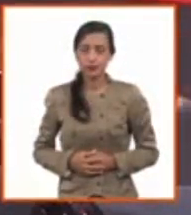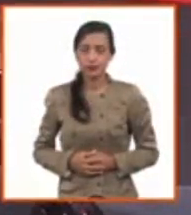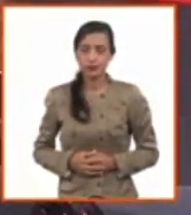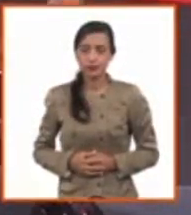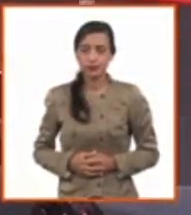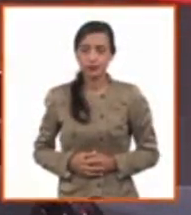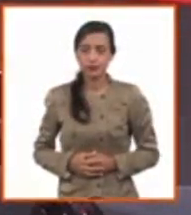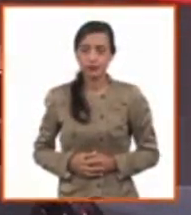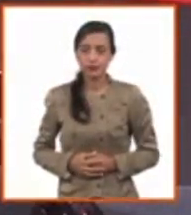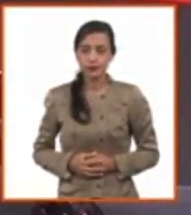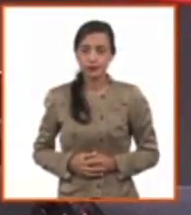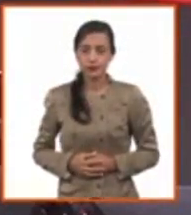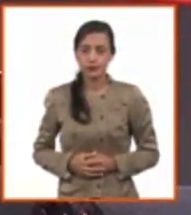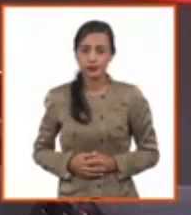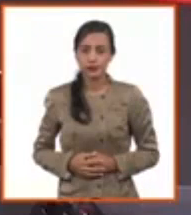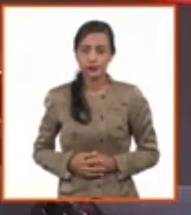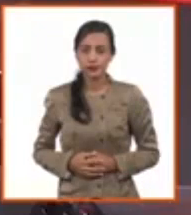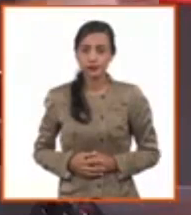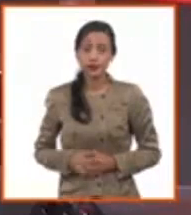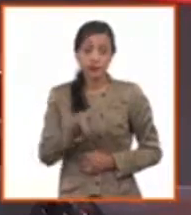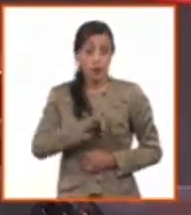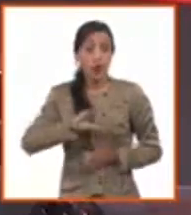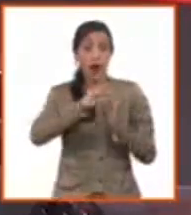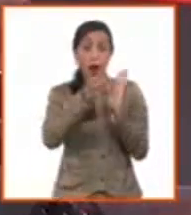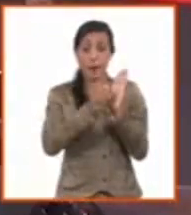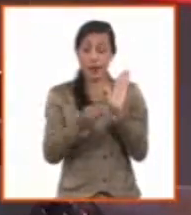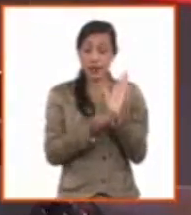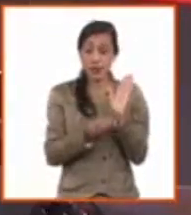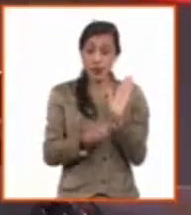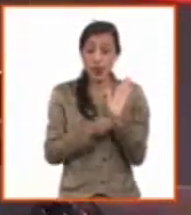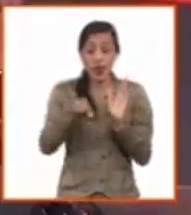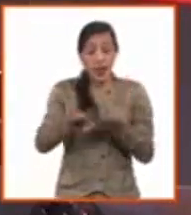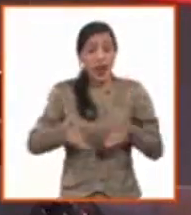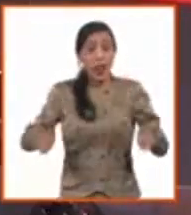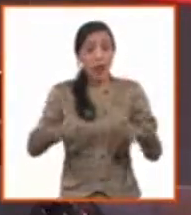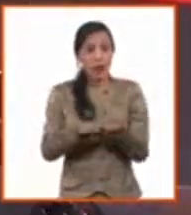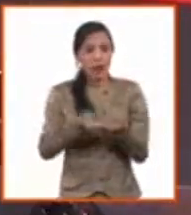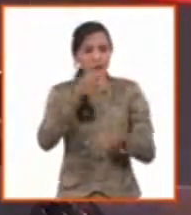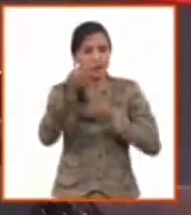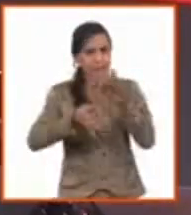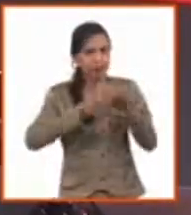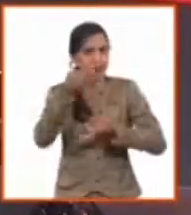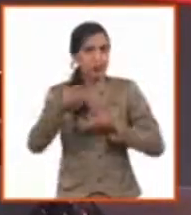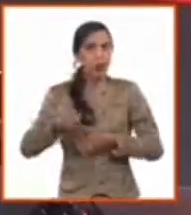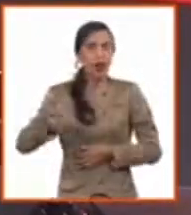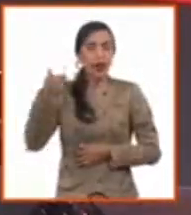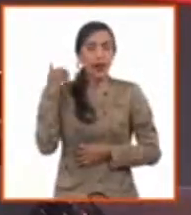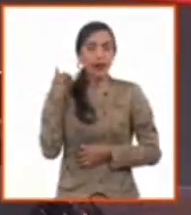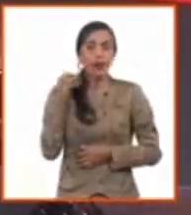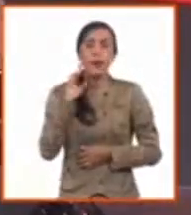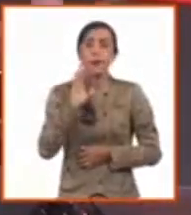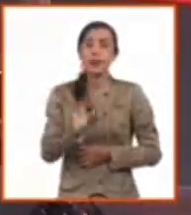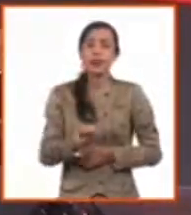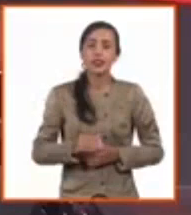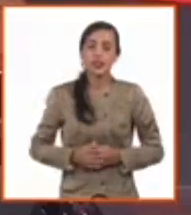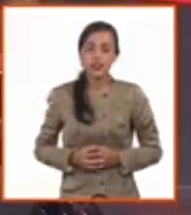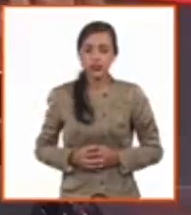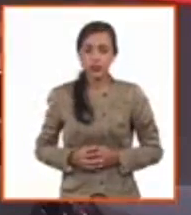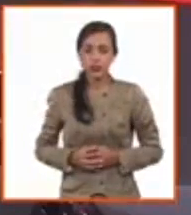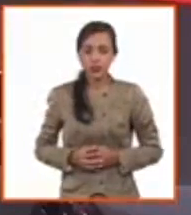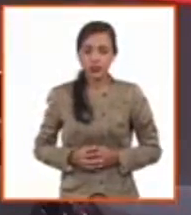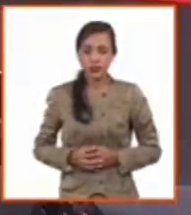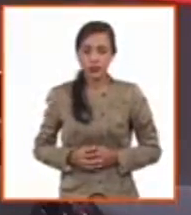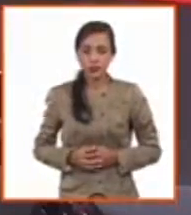y bueno todos pintas a pedales que son también aplicaciones que es la propia mesa han tenido un espacio para para mencionarse